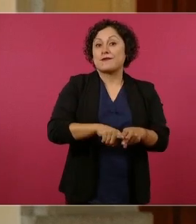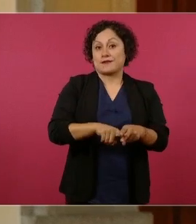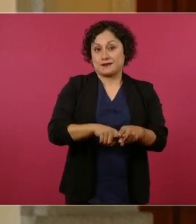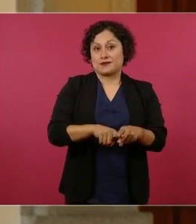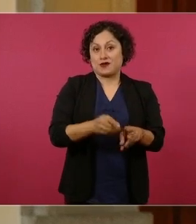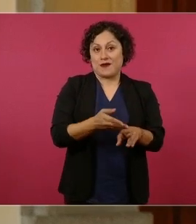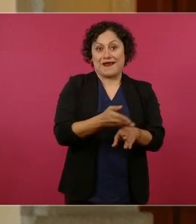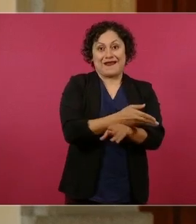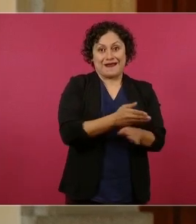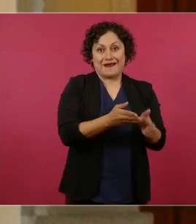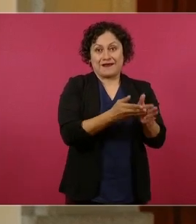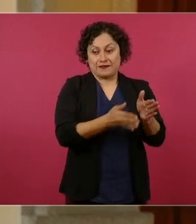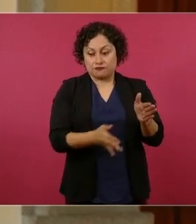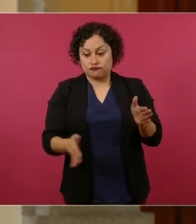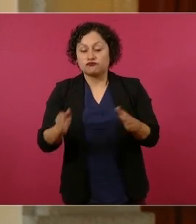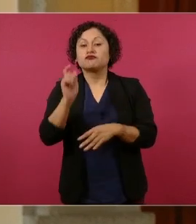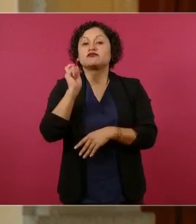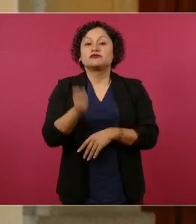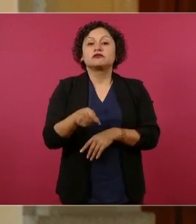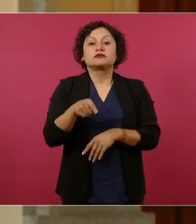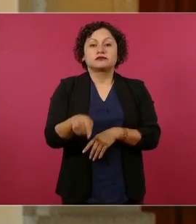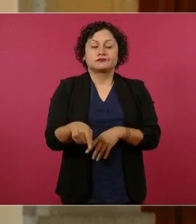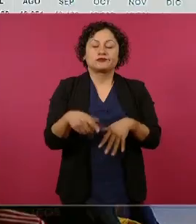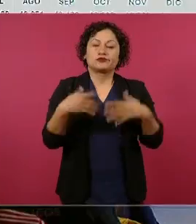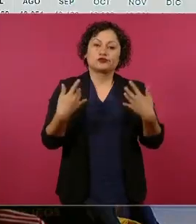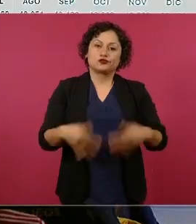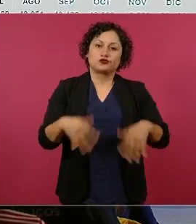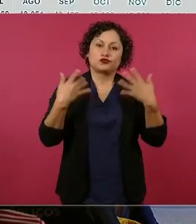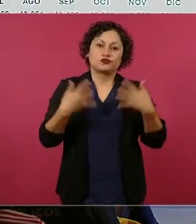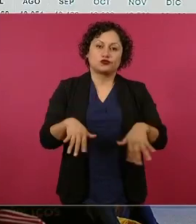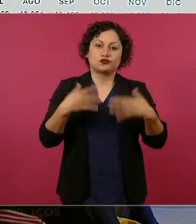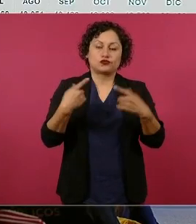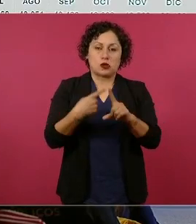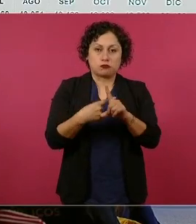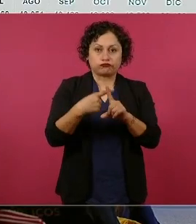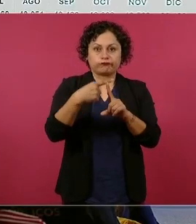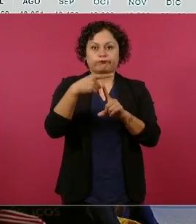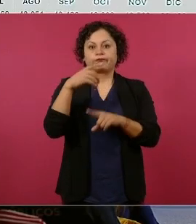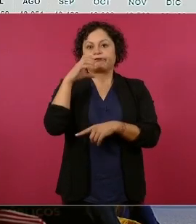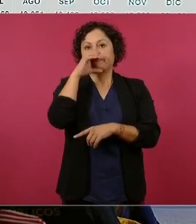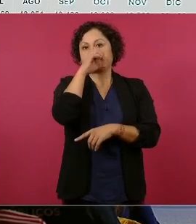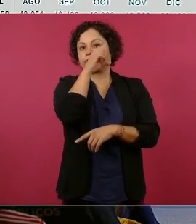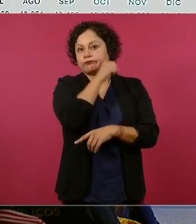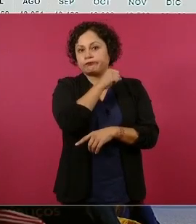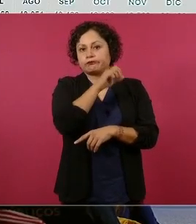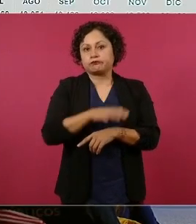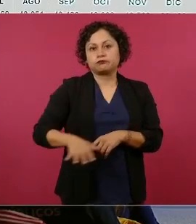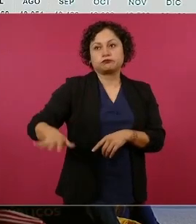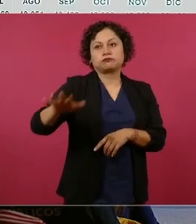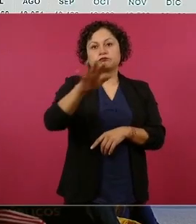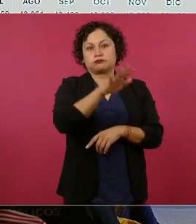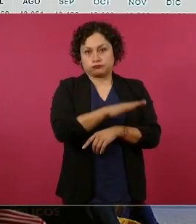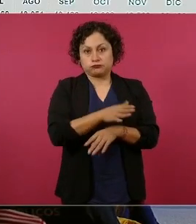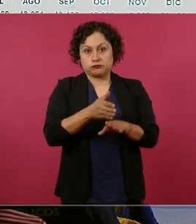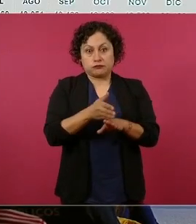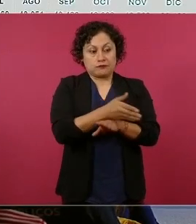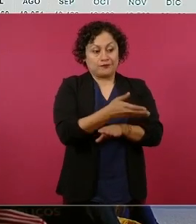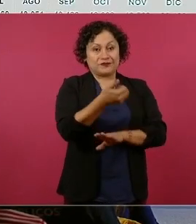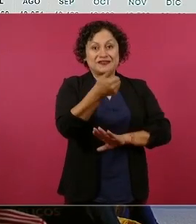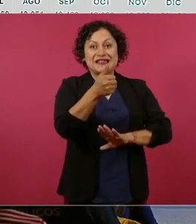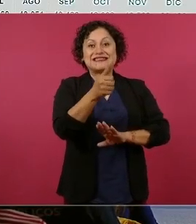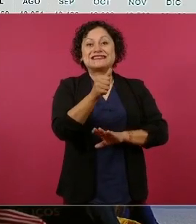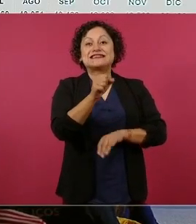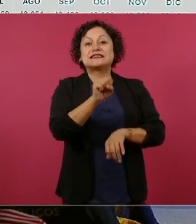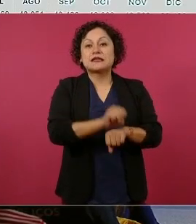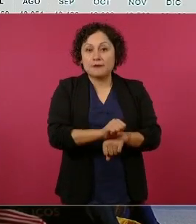en consecuencia, un efecto de adelantamiento de estas altas demandas en un periodo de 6 semanas de las